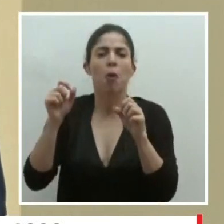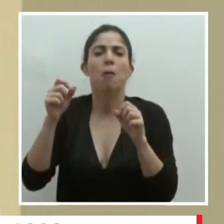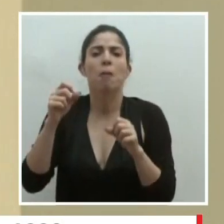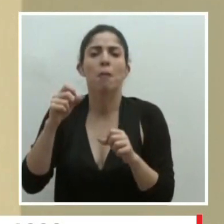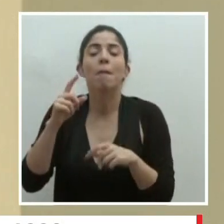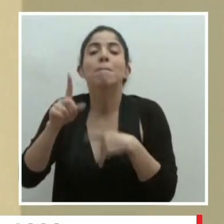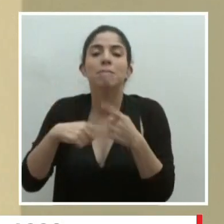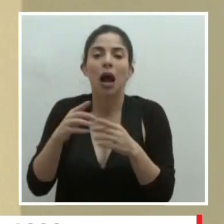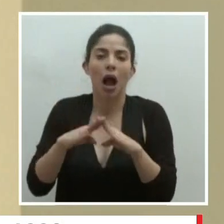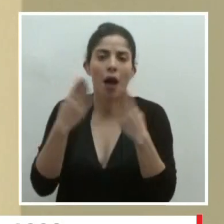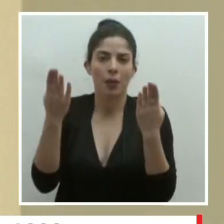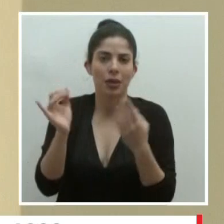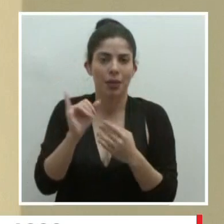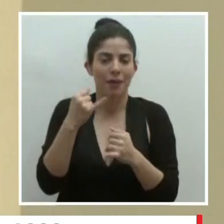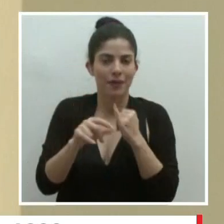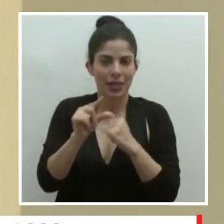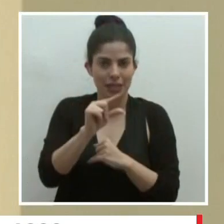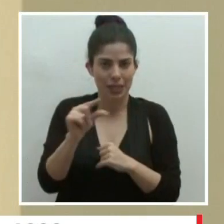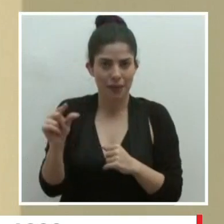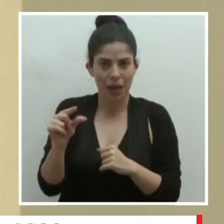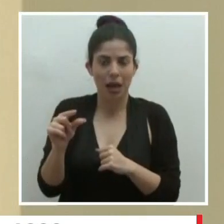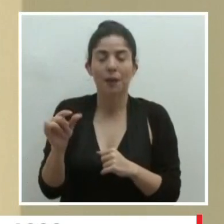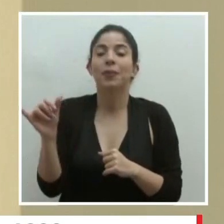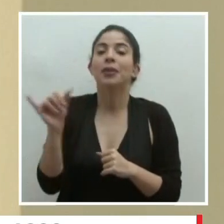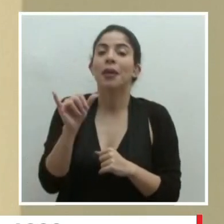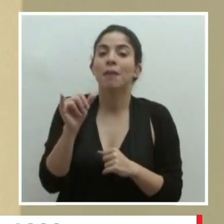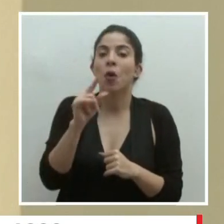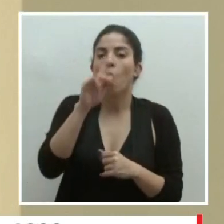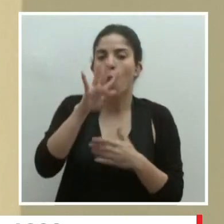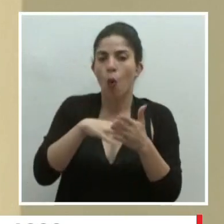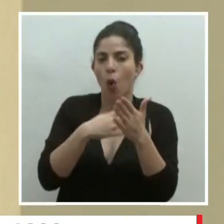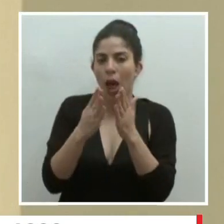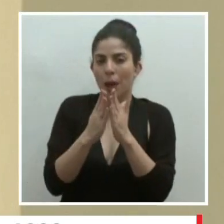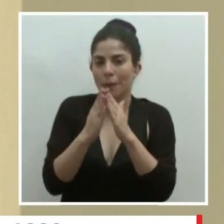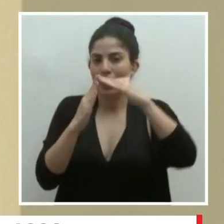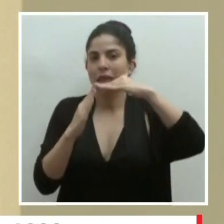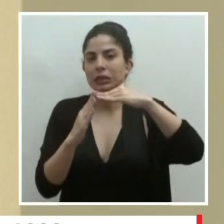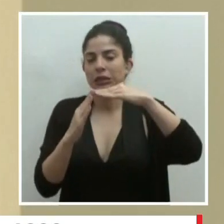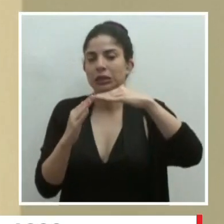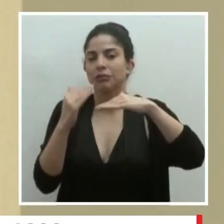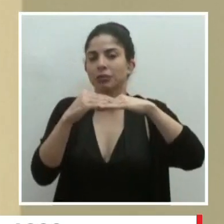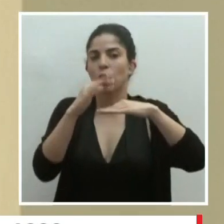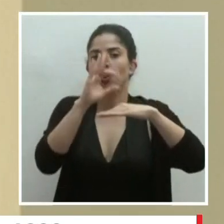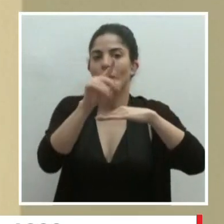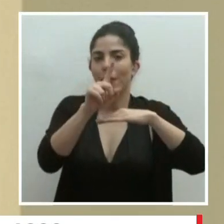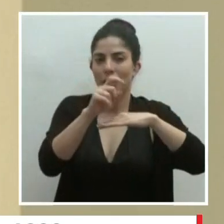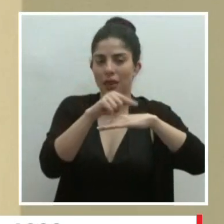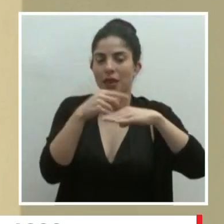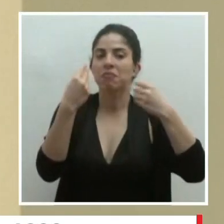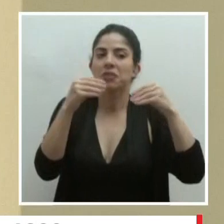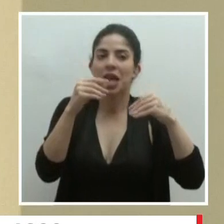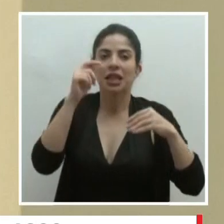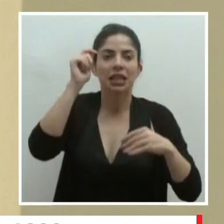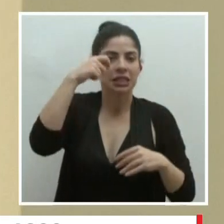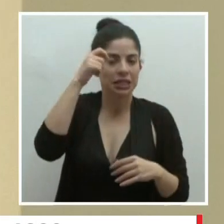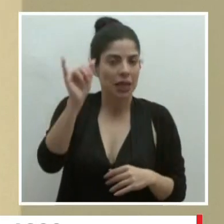más bien van a habilitarse también fines de semana con también una franja horaria un poquito mayor, que es hasta las 9:30. Igual tiendas y